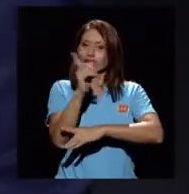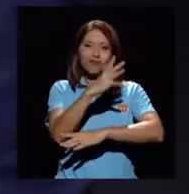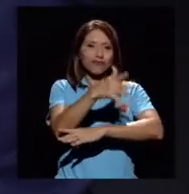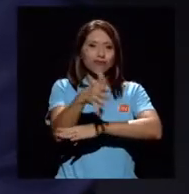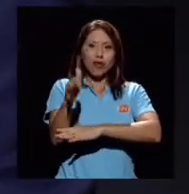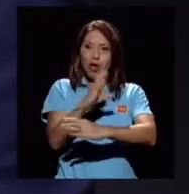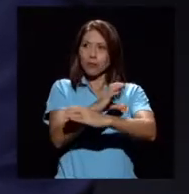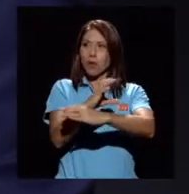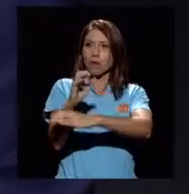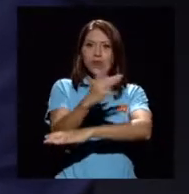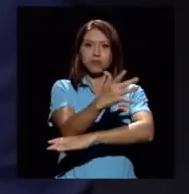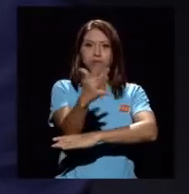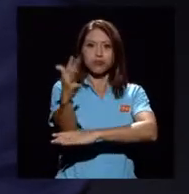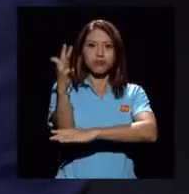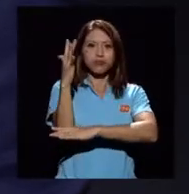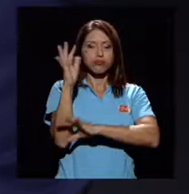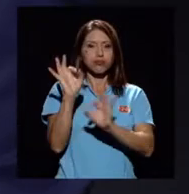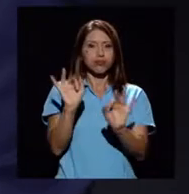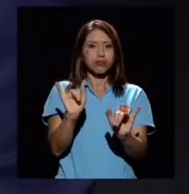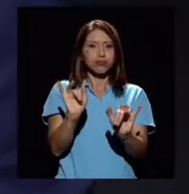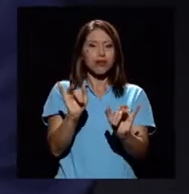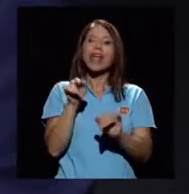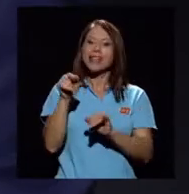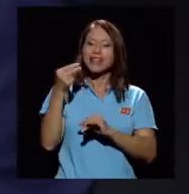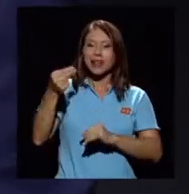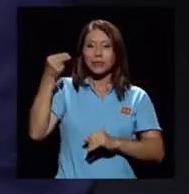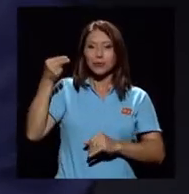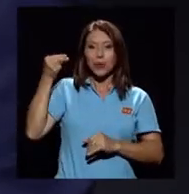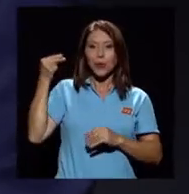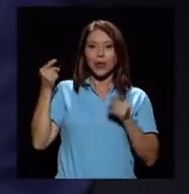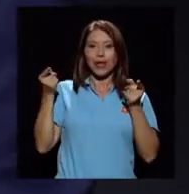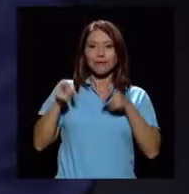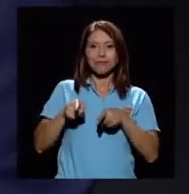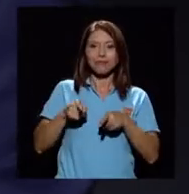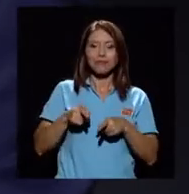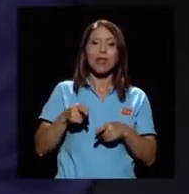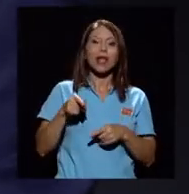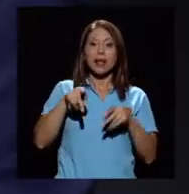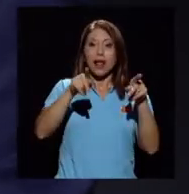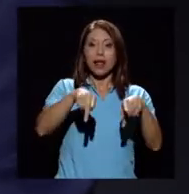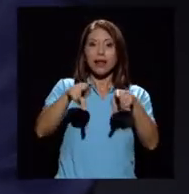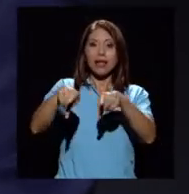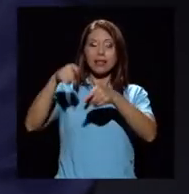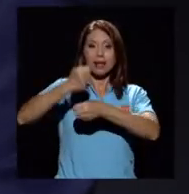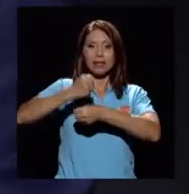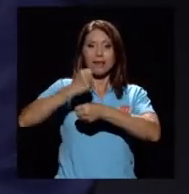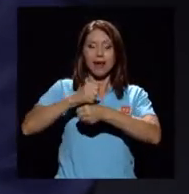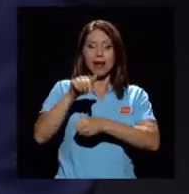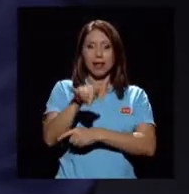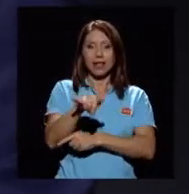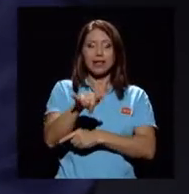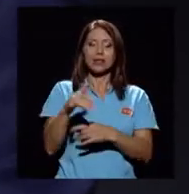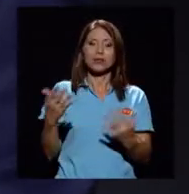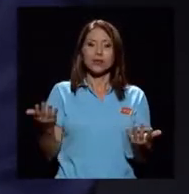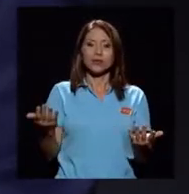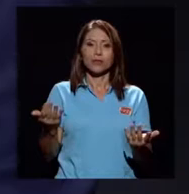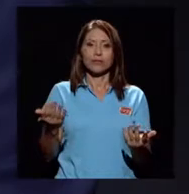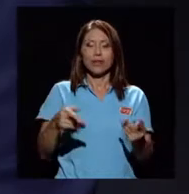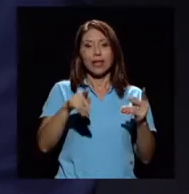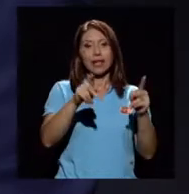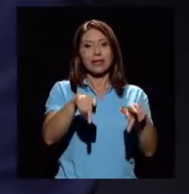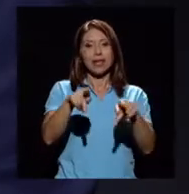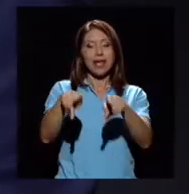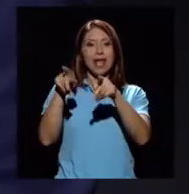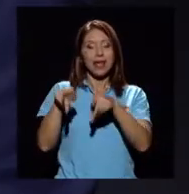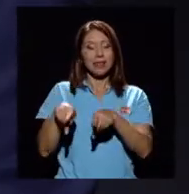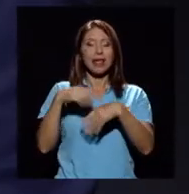Y bueno, esa es la historia. La gente que trabaja en eso, la verdad es que es gente